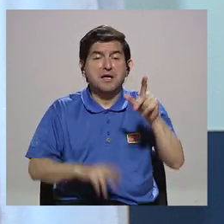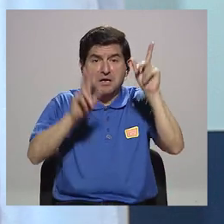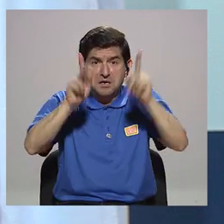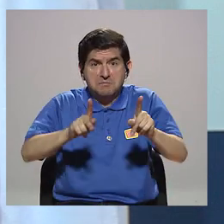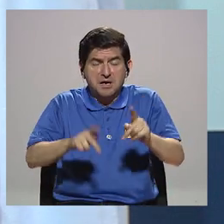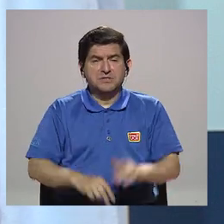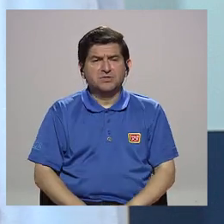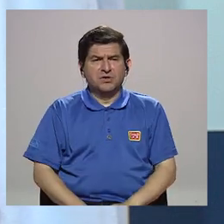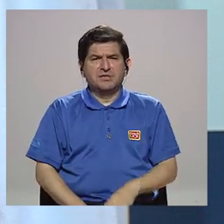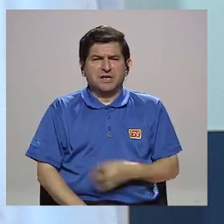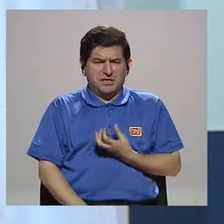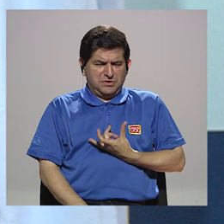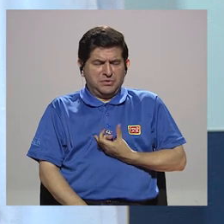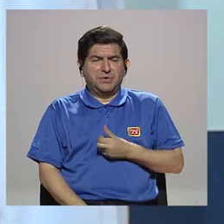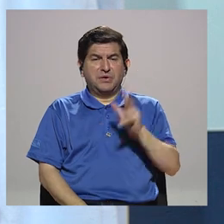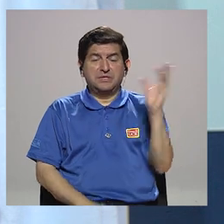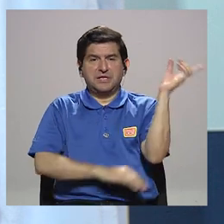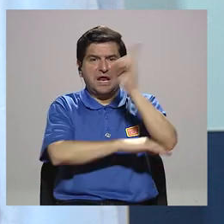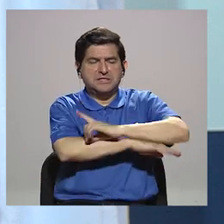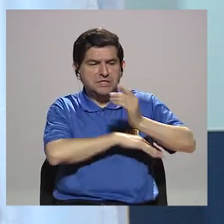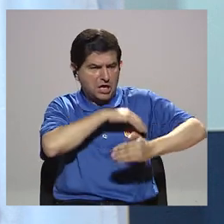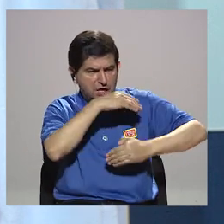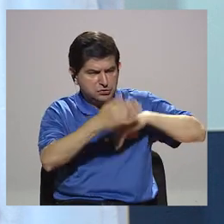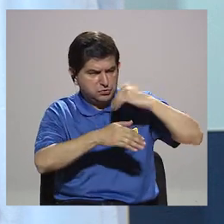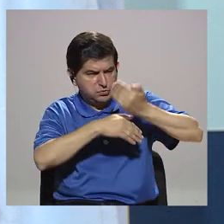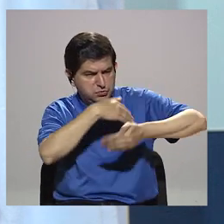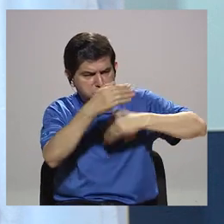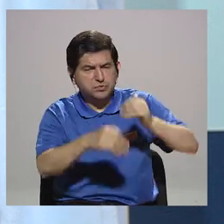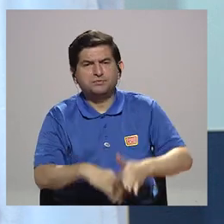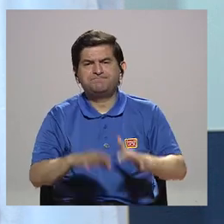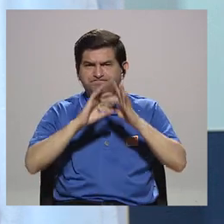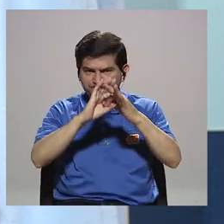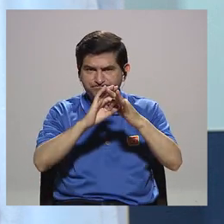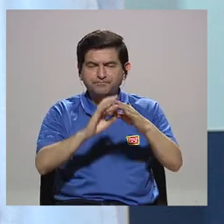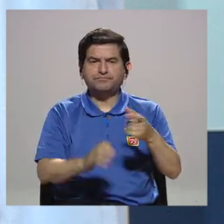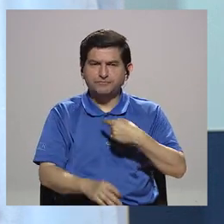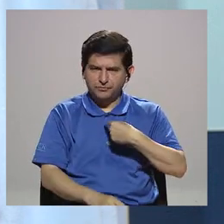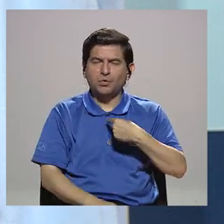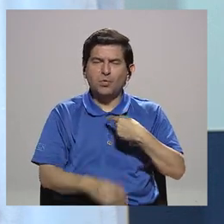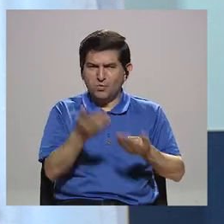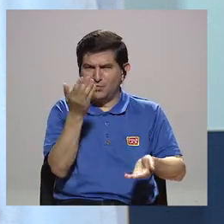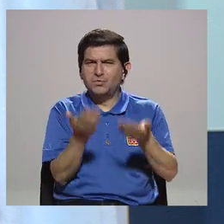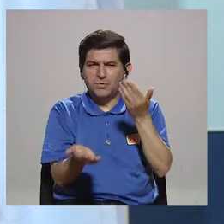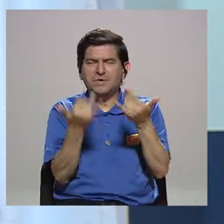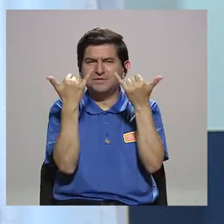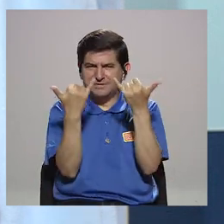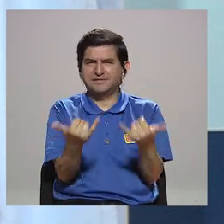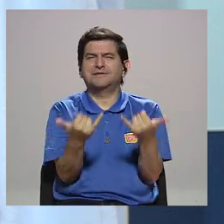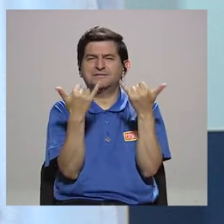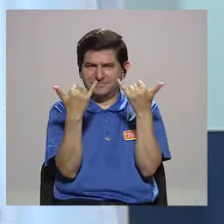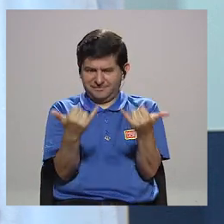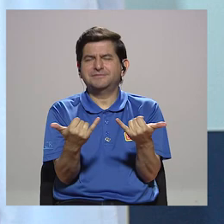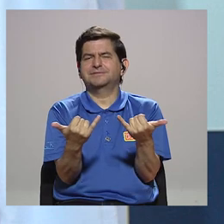y el paciente viene con ardor de 3 días de evolución, 4 días con esa relación, pues uno hace